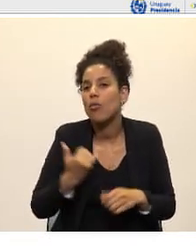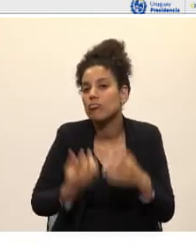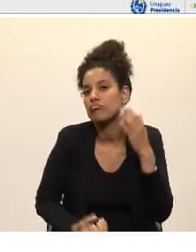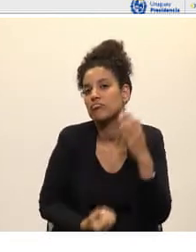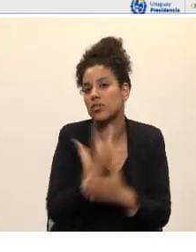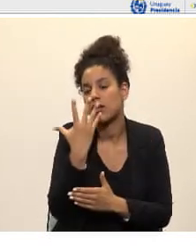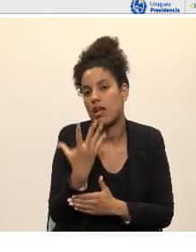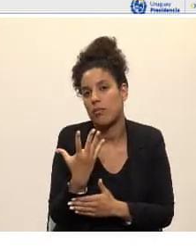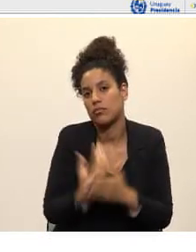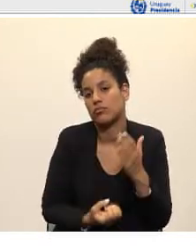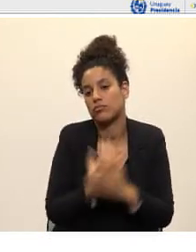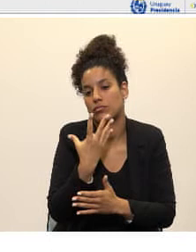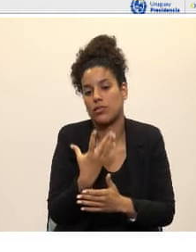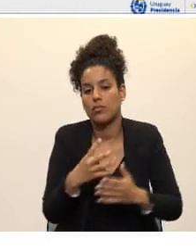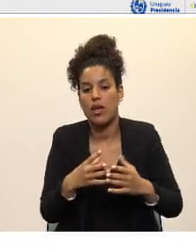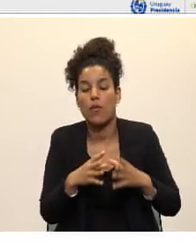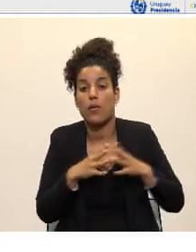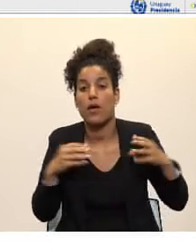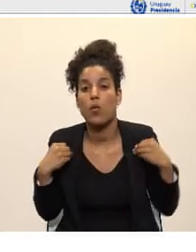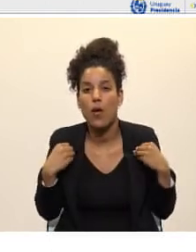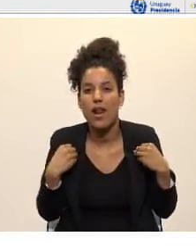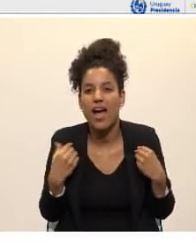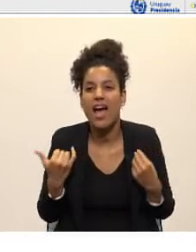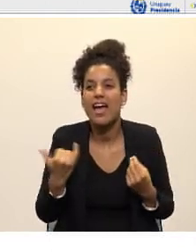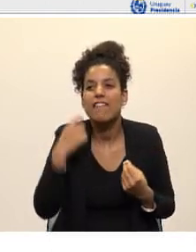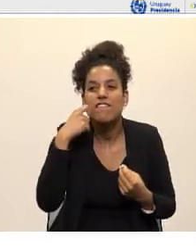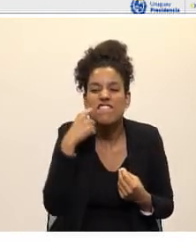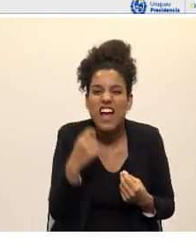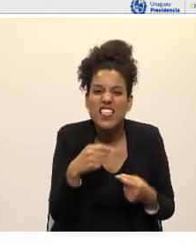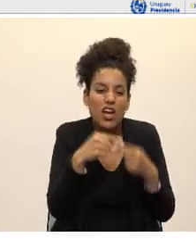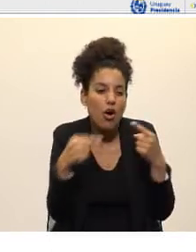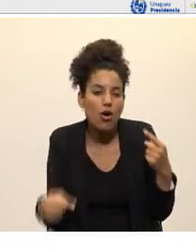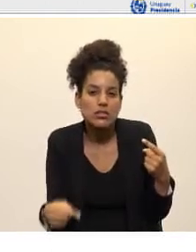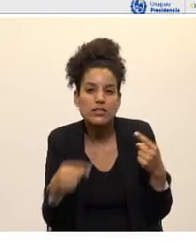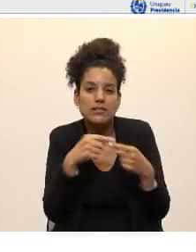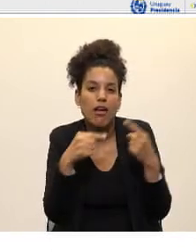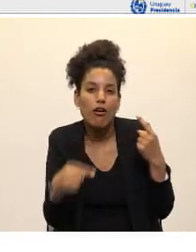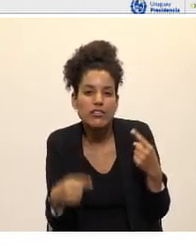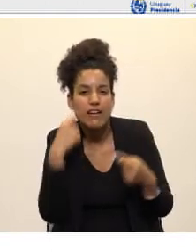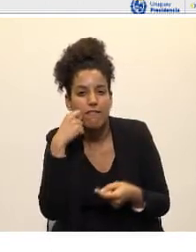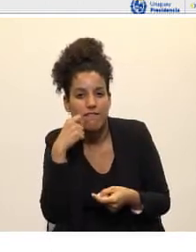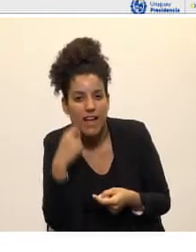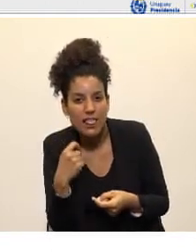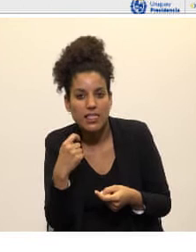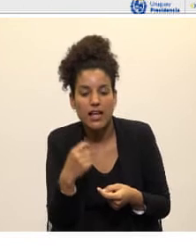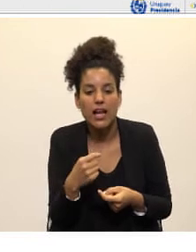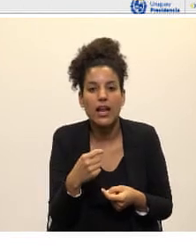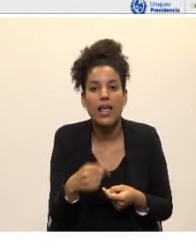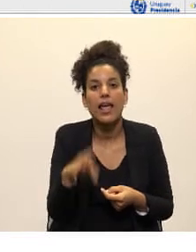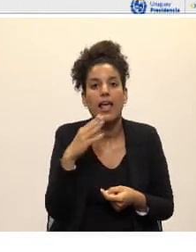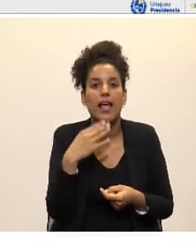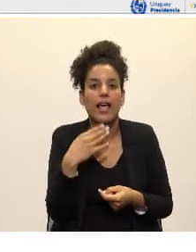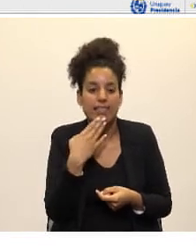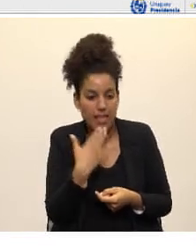reformulada, pensar qué permanece, qué falta, qué cambia, ver y comprender el escenario, los escenarios,